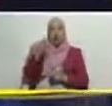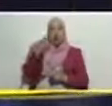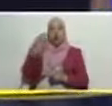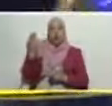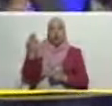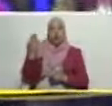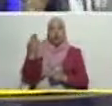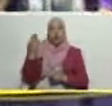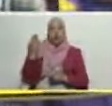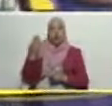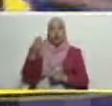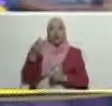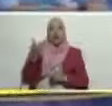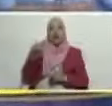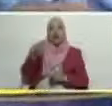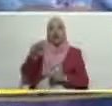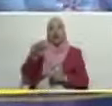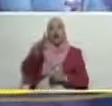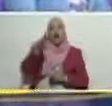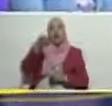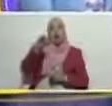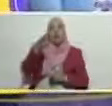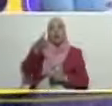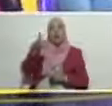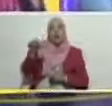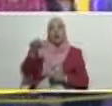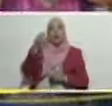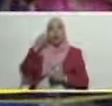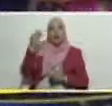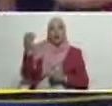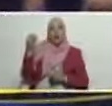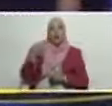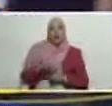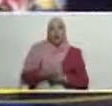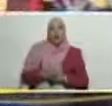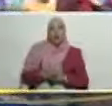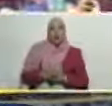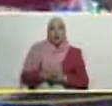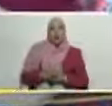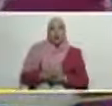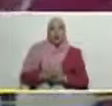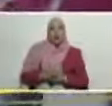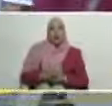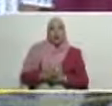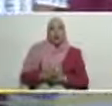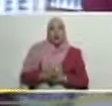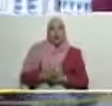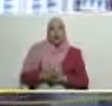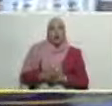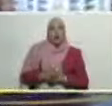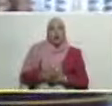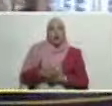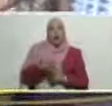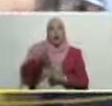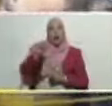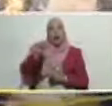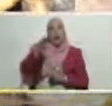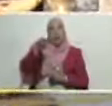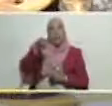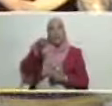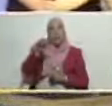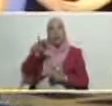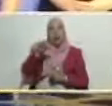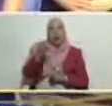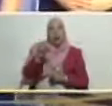pino del cumaco Amaya chacon del cumaco pero también en El